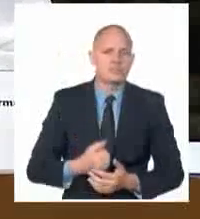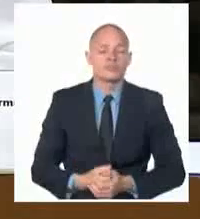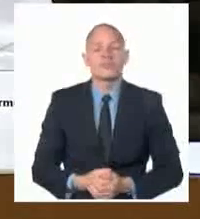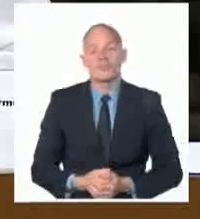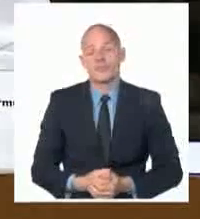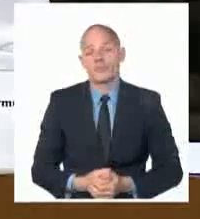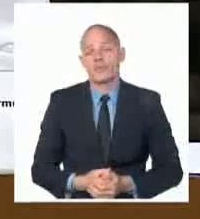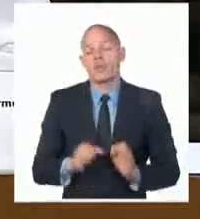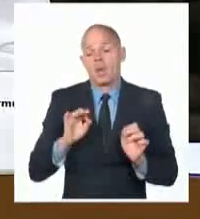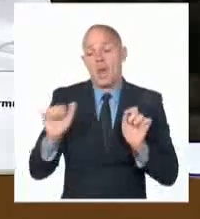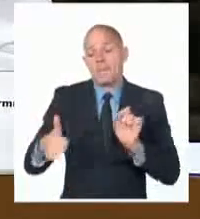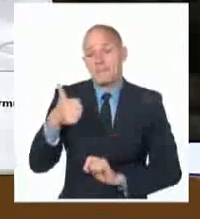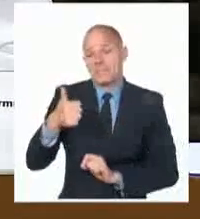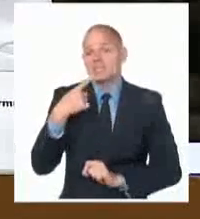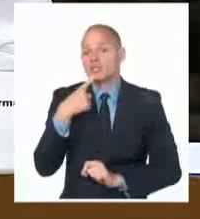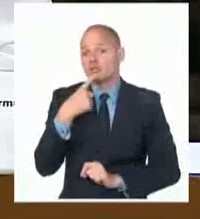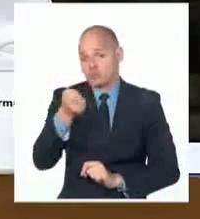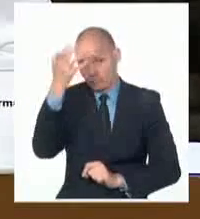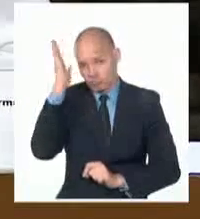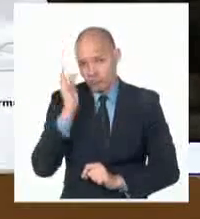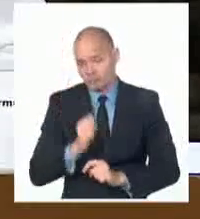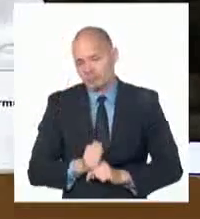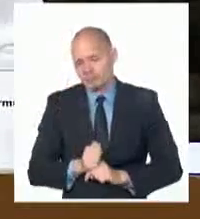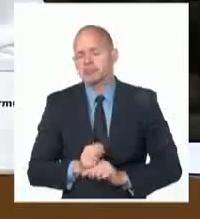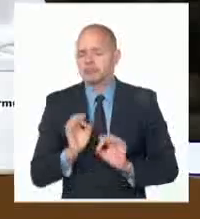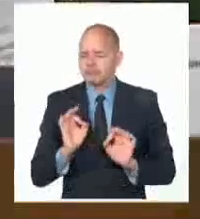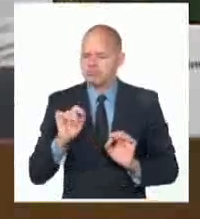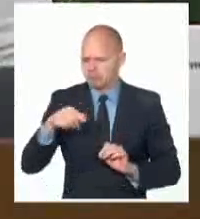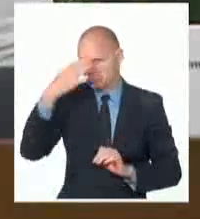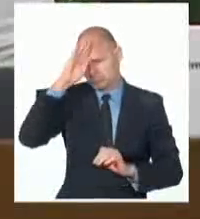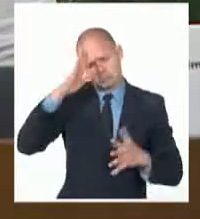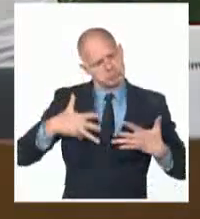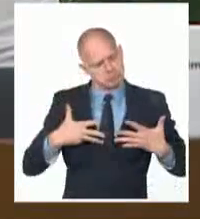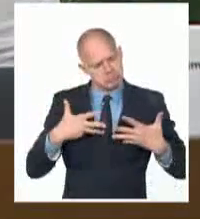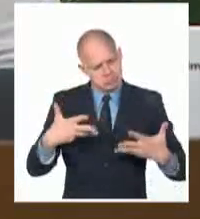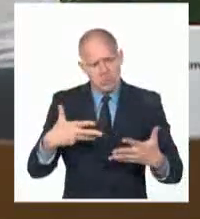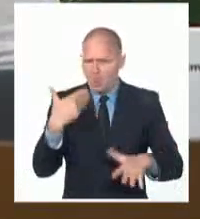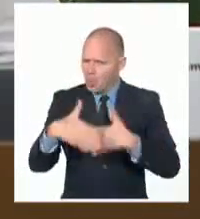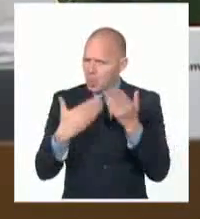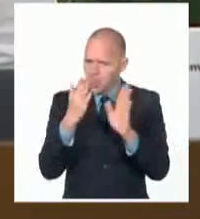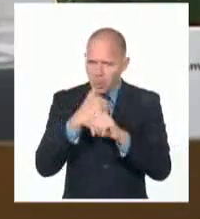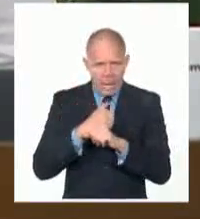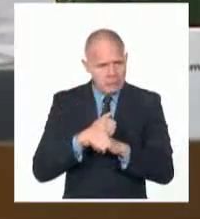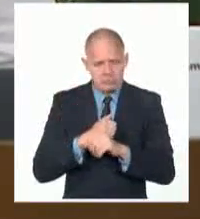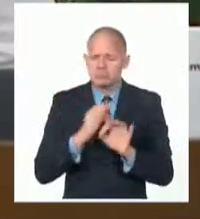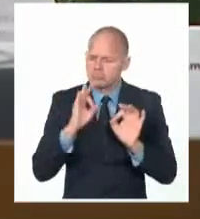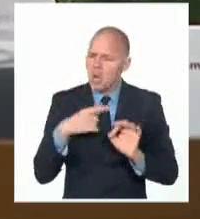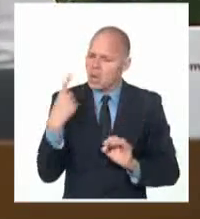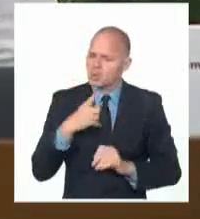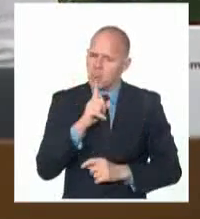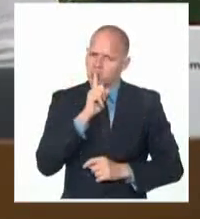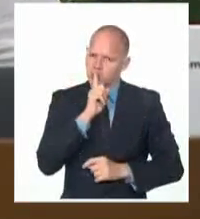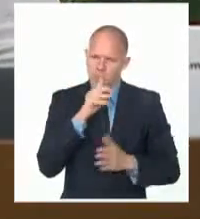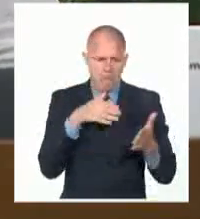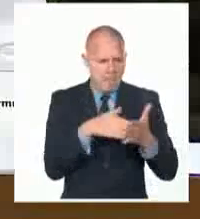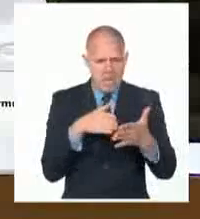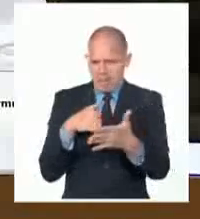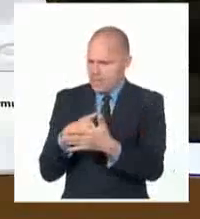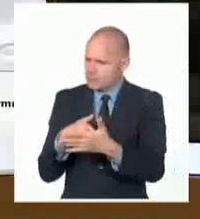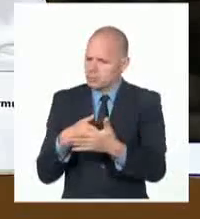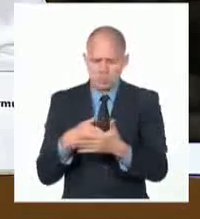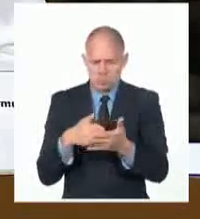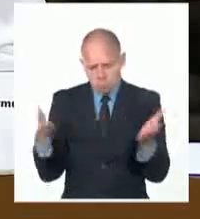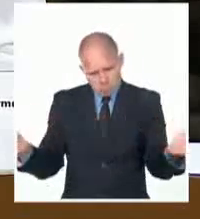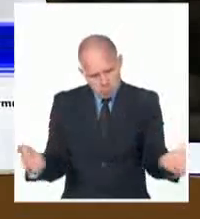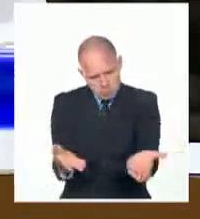la voluntad de Cuba de seguir aportando discreción, imparcialidad y responsabilidad en la construcción de la paz en Colombia.